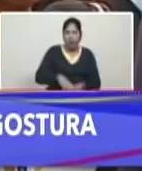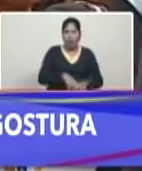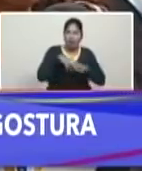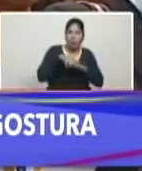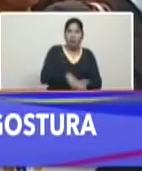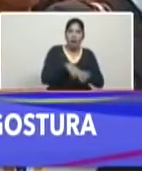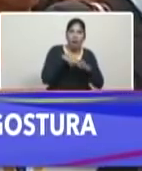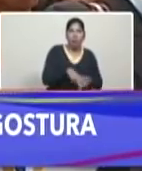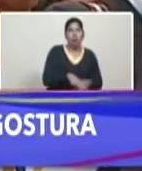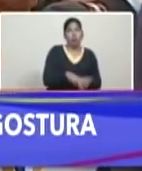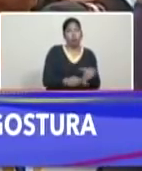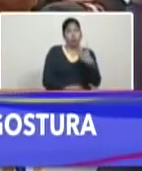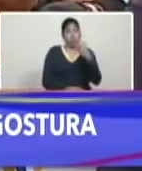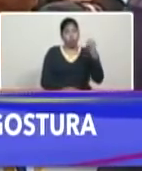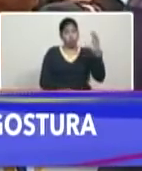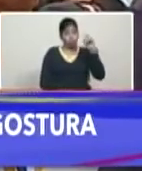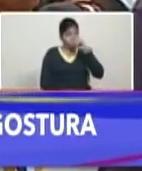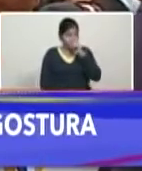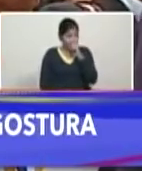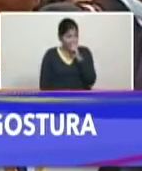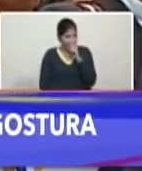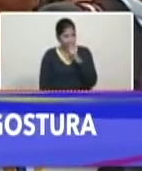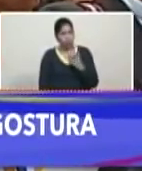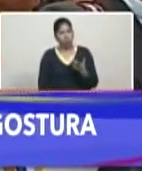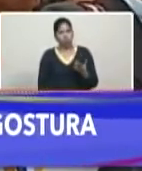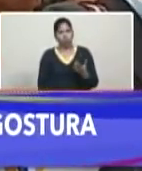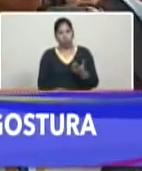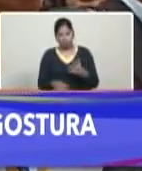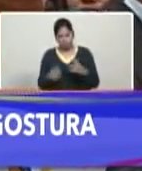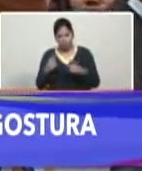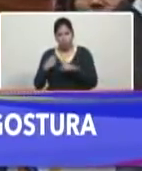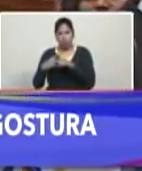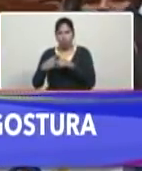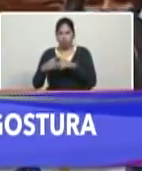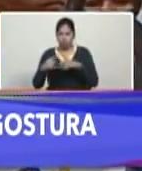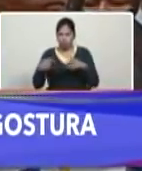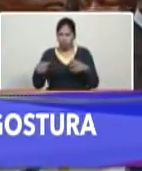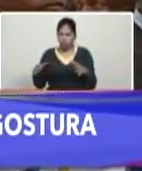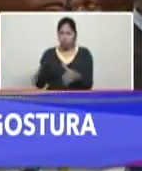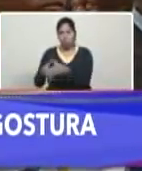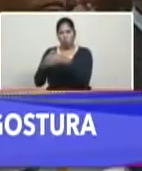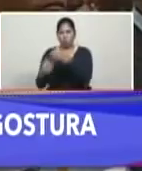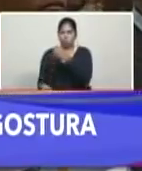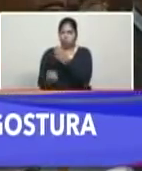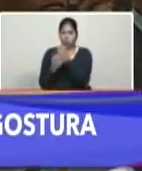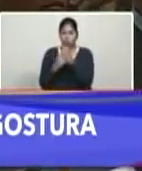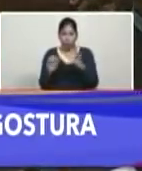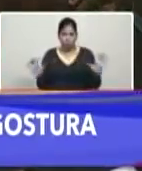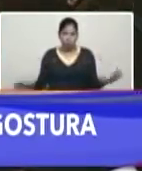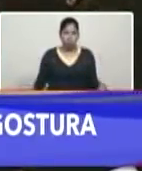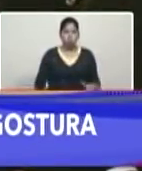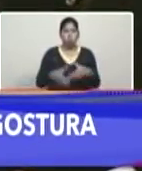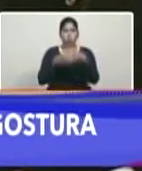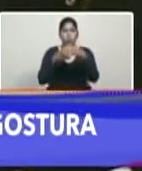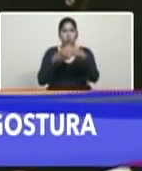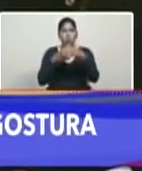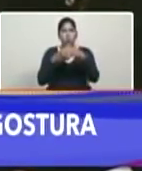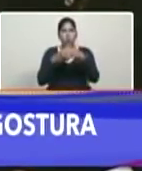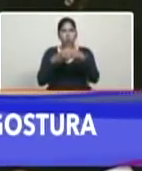300 años, y su ejército, el ejército de la